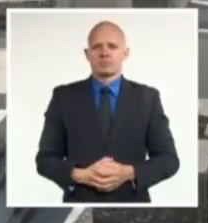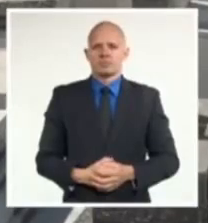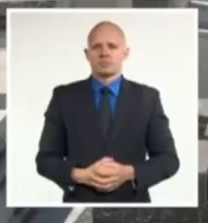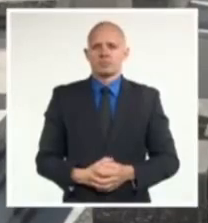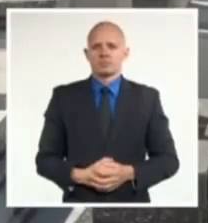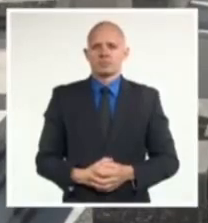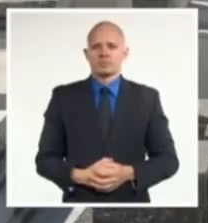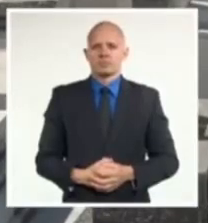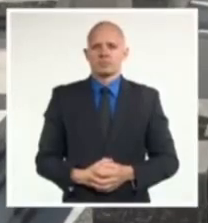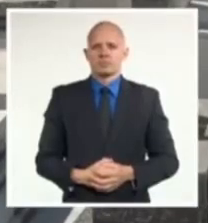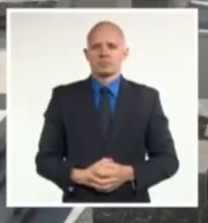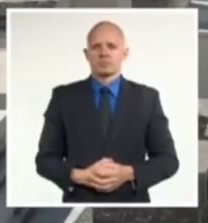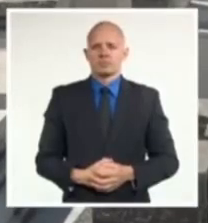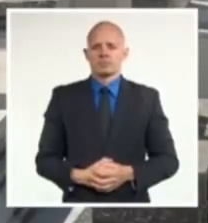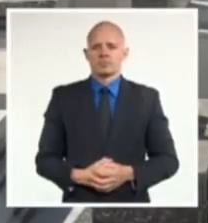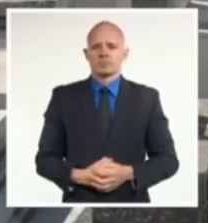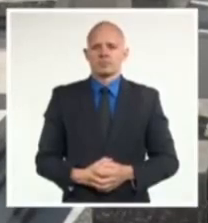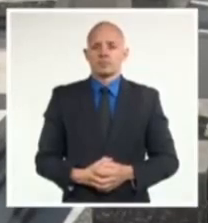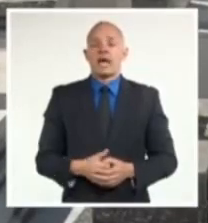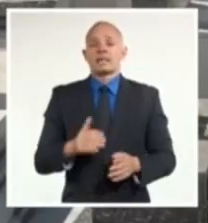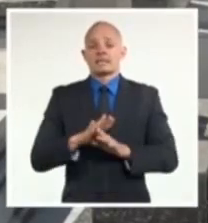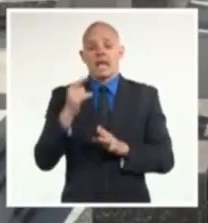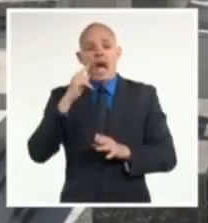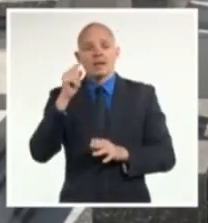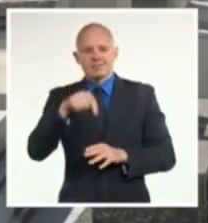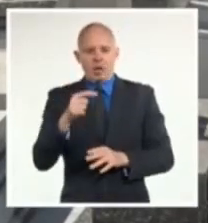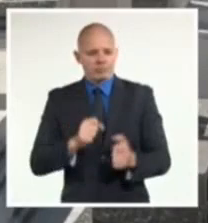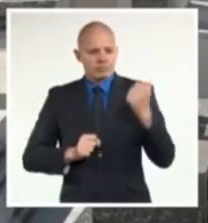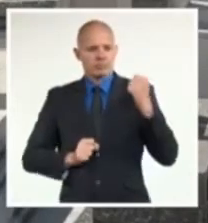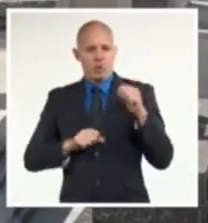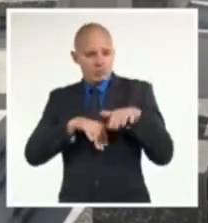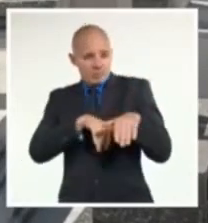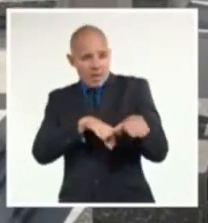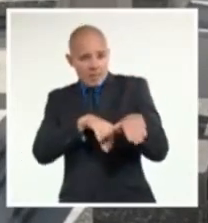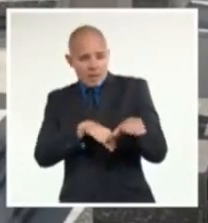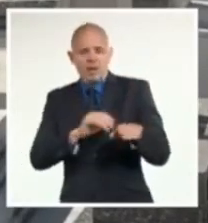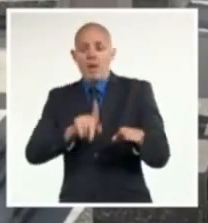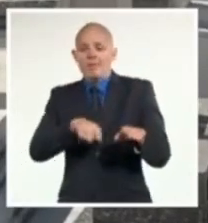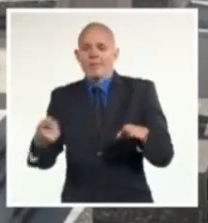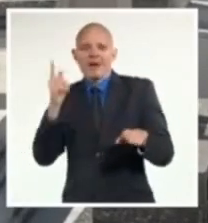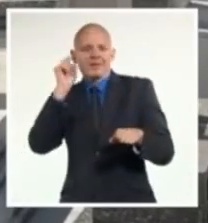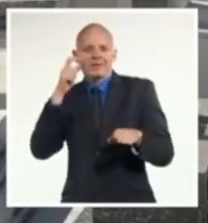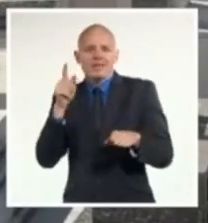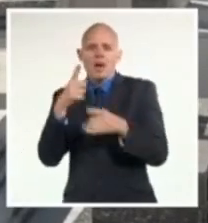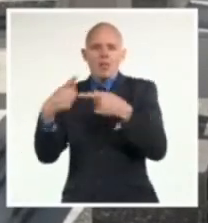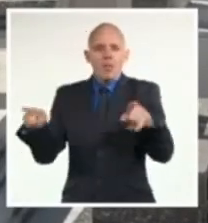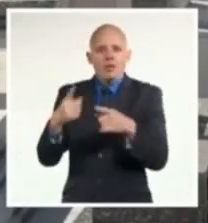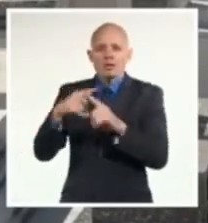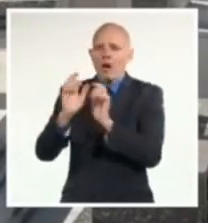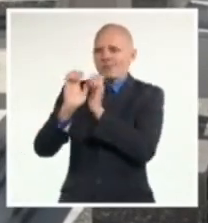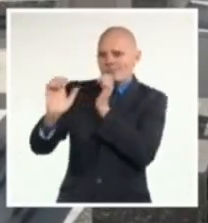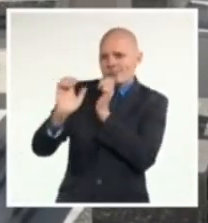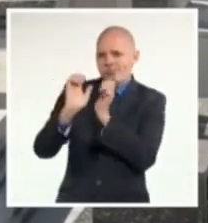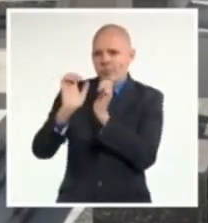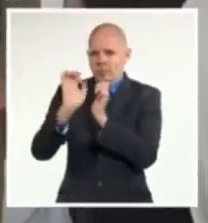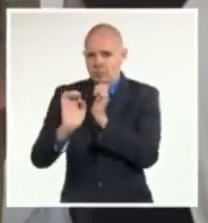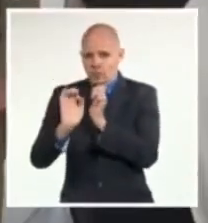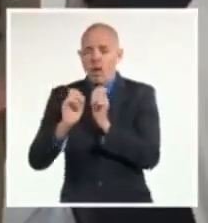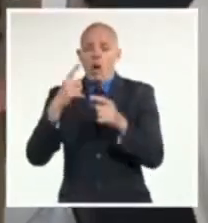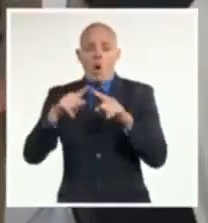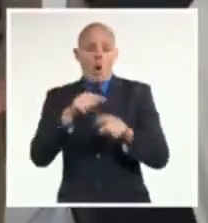Con el acompañamiento de la banda de música del Ejército Oriental, combatientes de la unidad de ceremonias de las Fuerzas Armadas